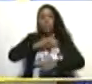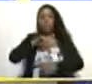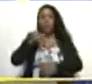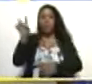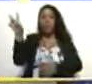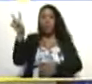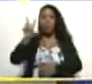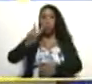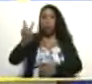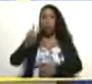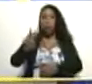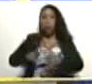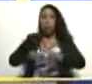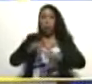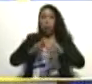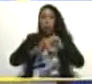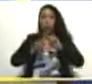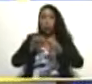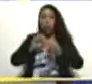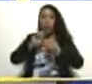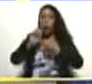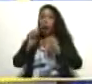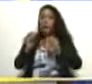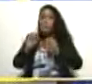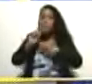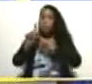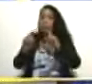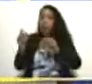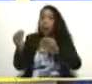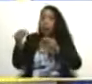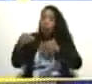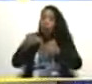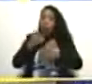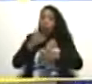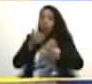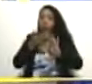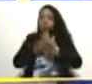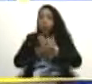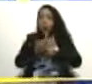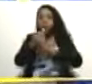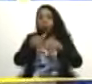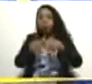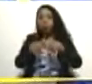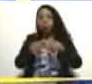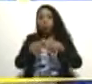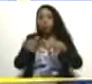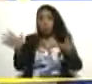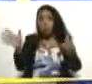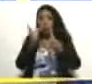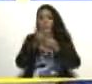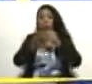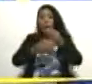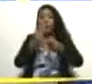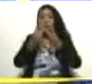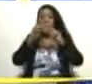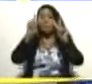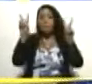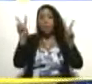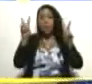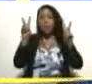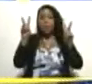en la construcción de consensos, porque si logramos reconquistar la paz, consolidar la